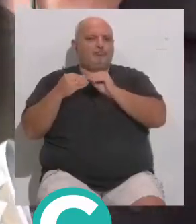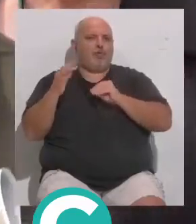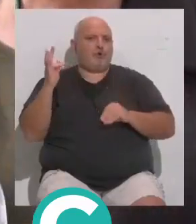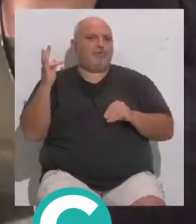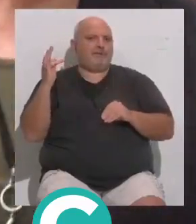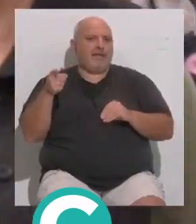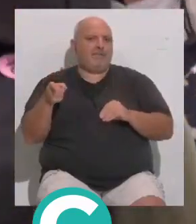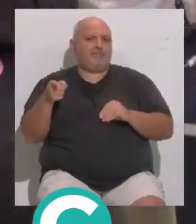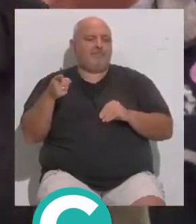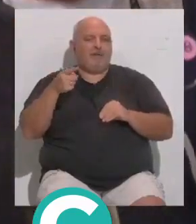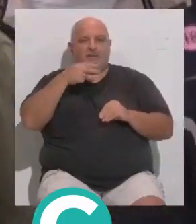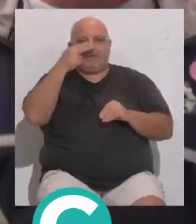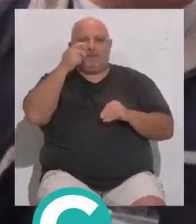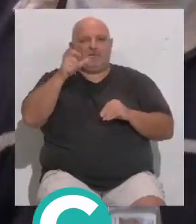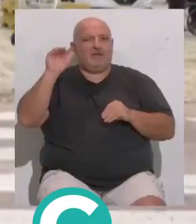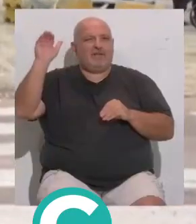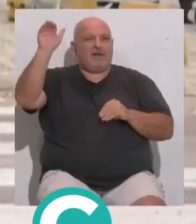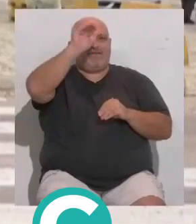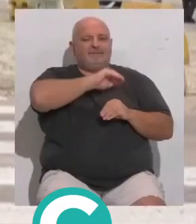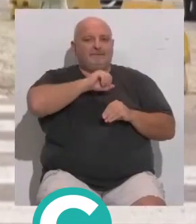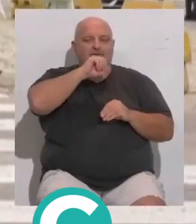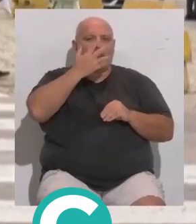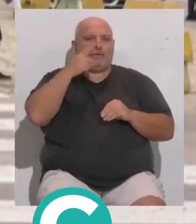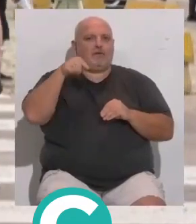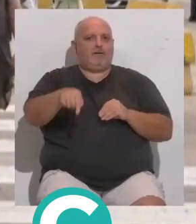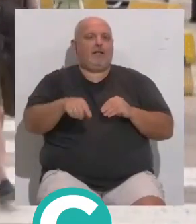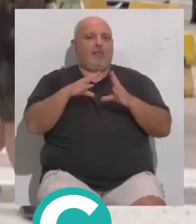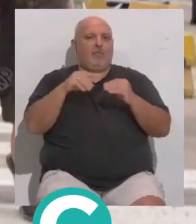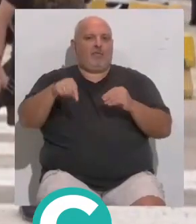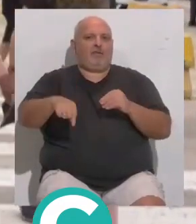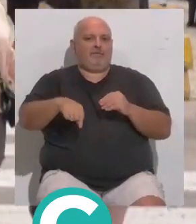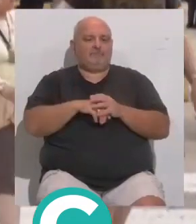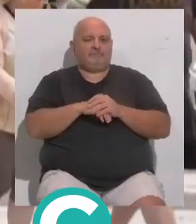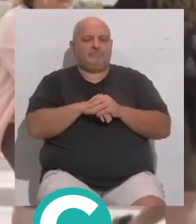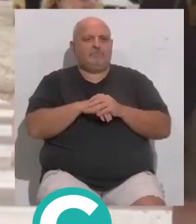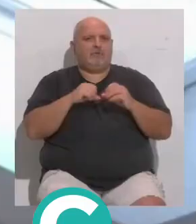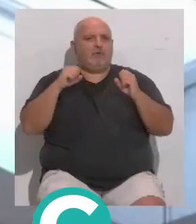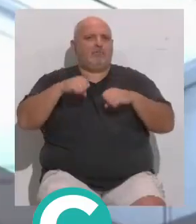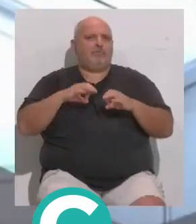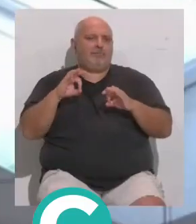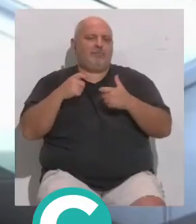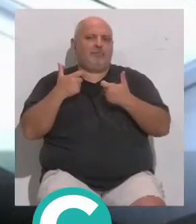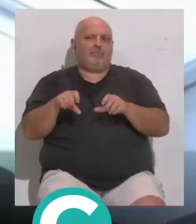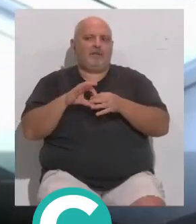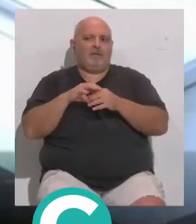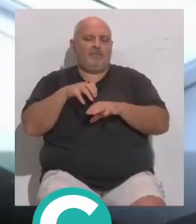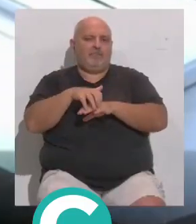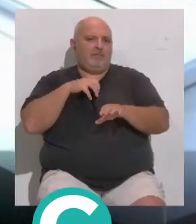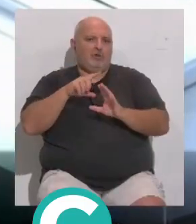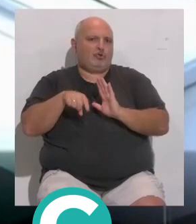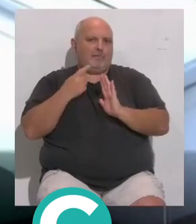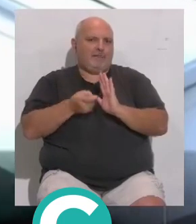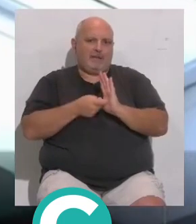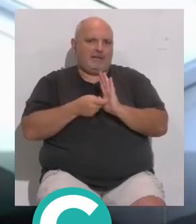previsiones y el interés que el público extranjero sigue mostrando por el destino Andalucía. Confirmando el sector prácticamente en su